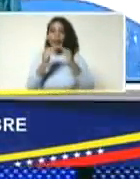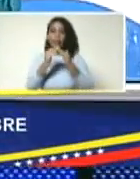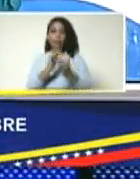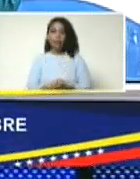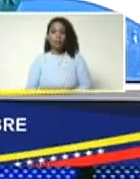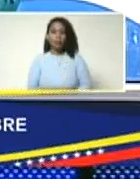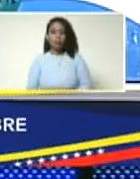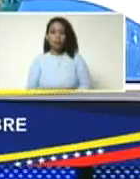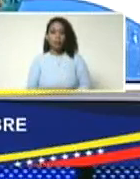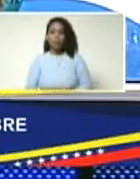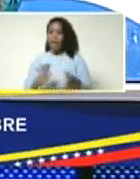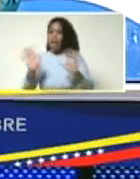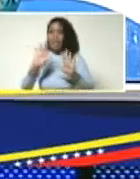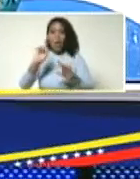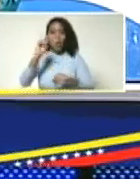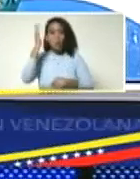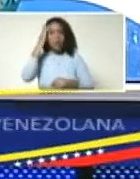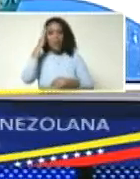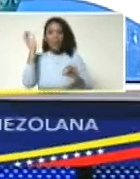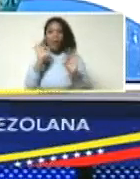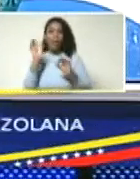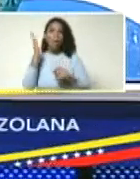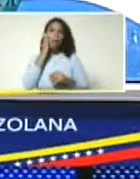Y ya no sabe nada de padre, madre.